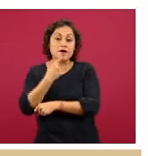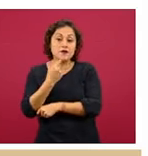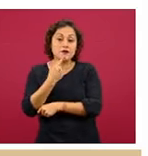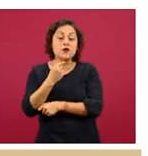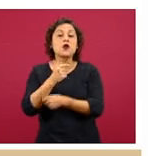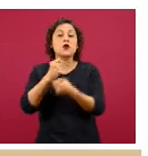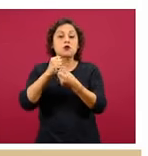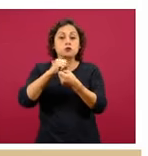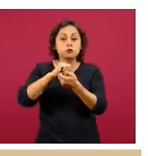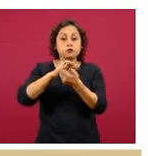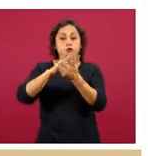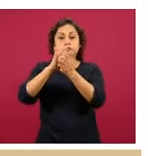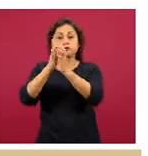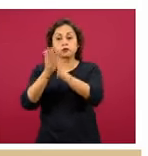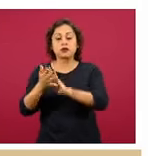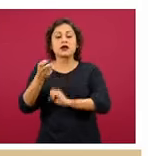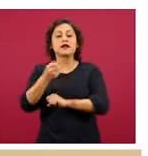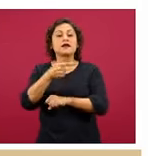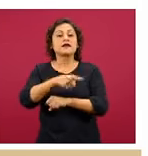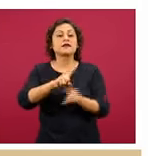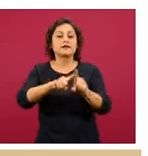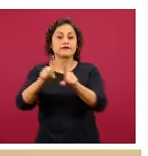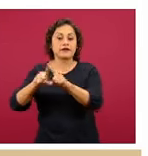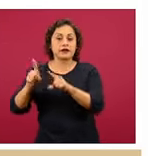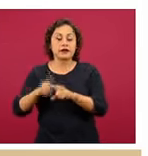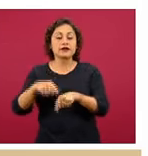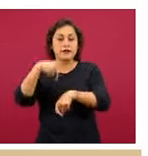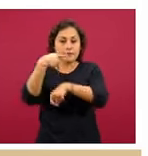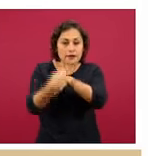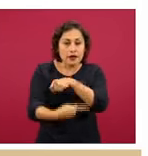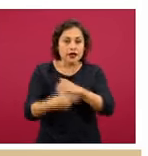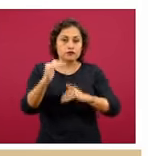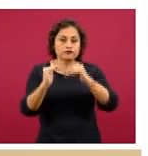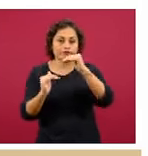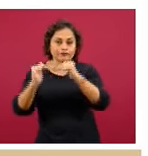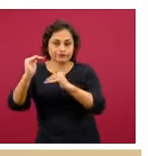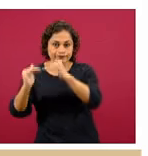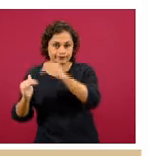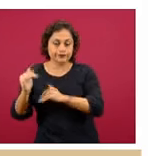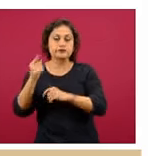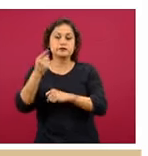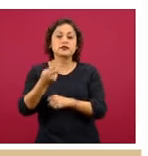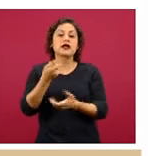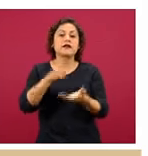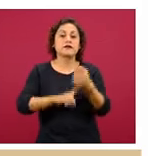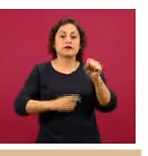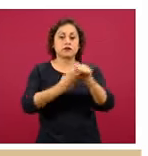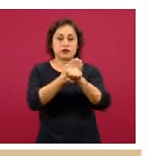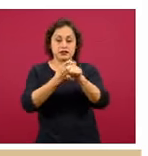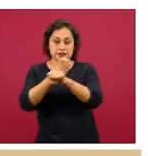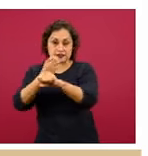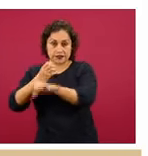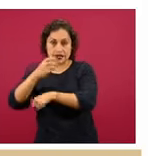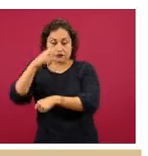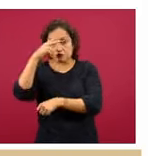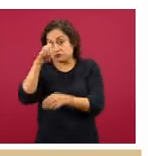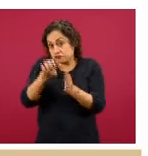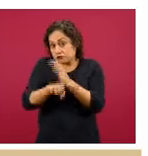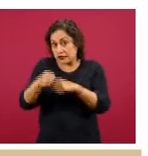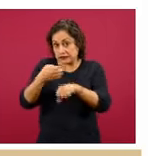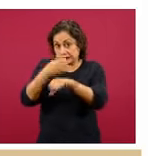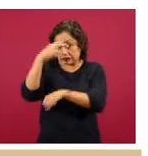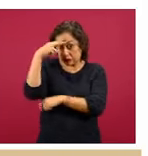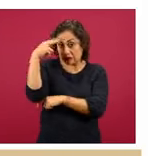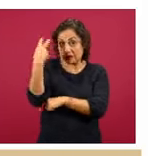de exceso de mortalidad en cada una de las entidades. Entonces hay entidades, no sé, como el Estado de México, donde se ve que crece, llega a un